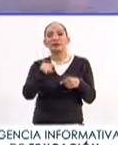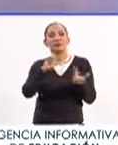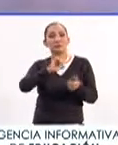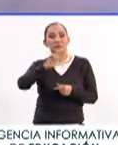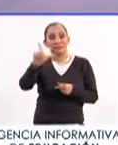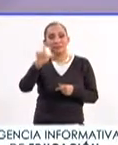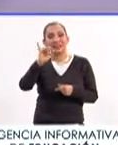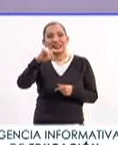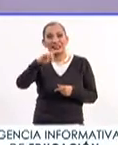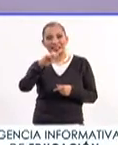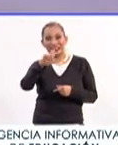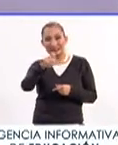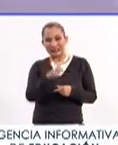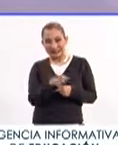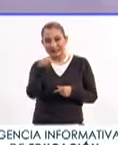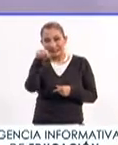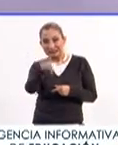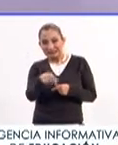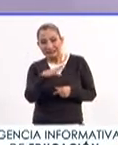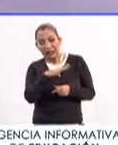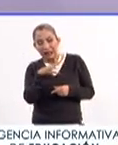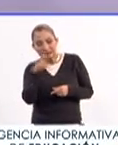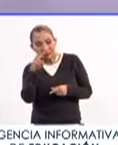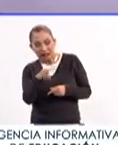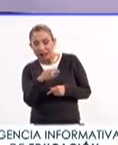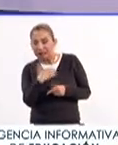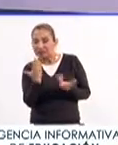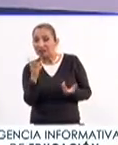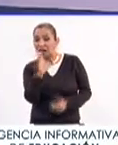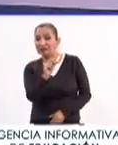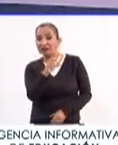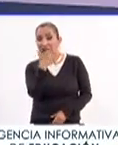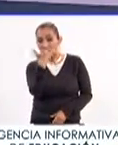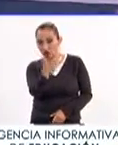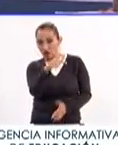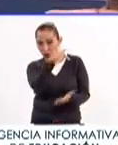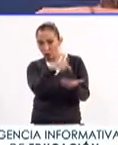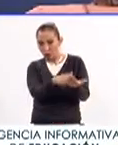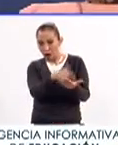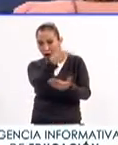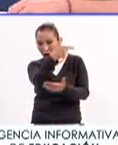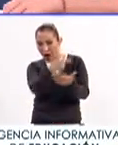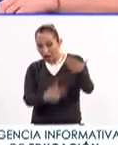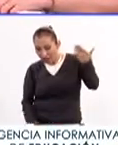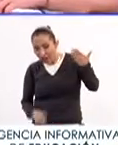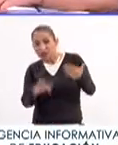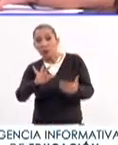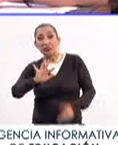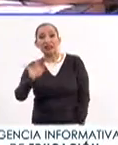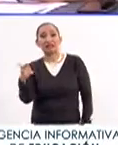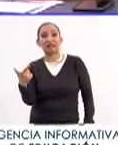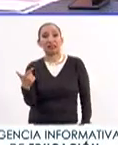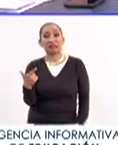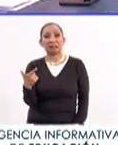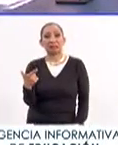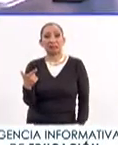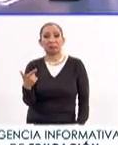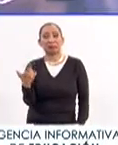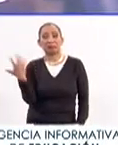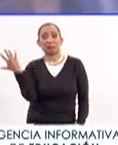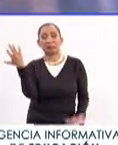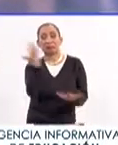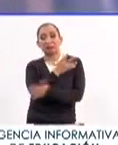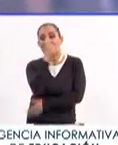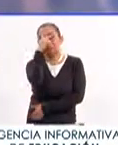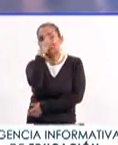Proficiency Index, y nos encontramos en realidad de 88 lugares, nos encontramos en el lugar 57. Esto con